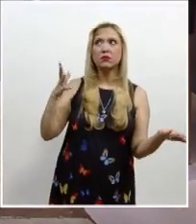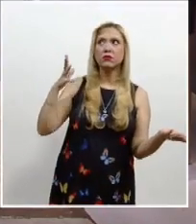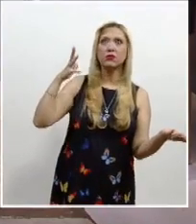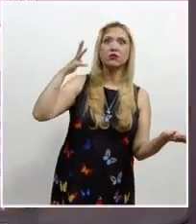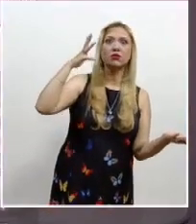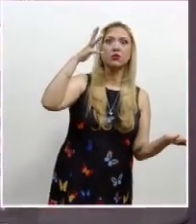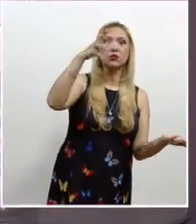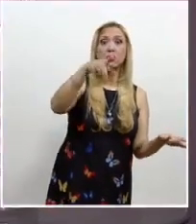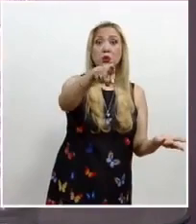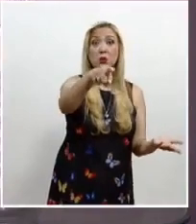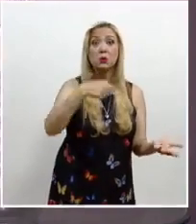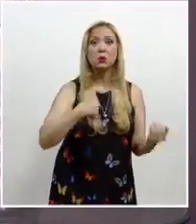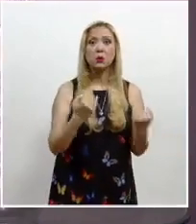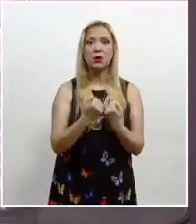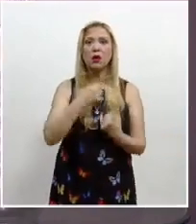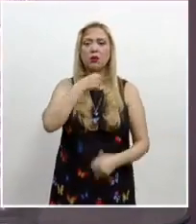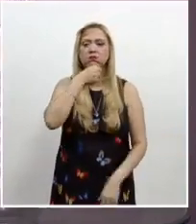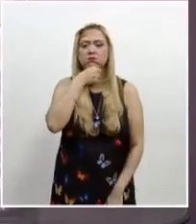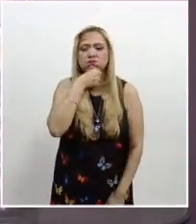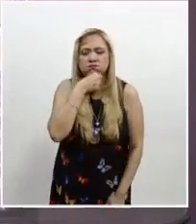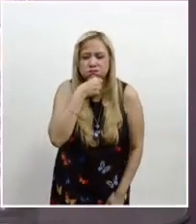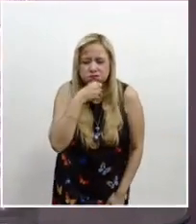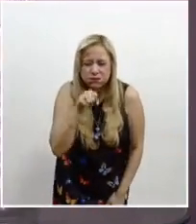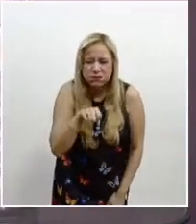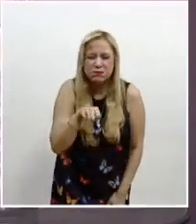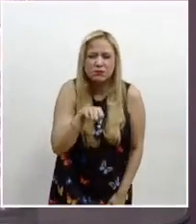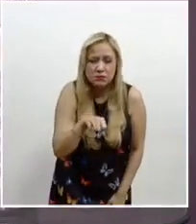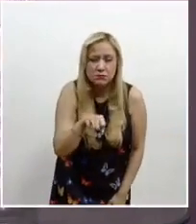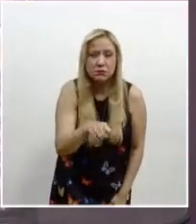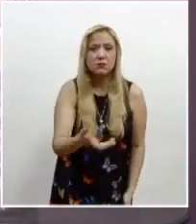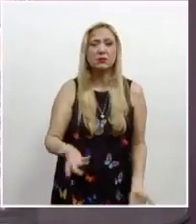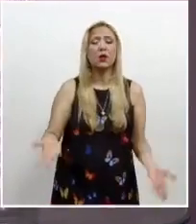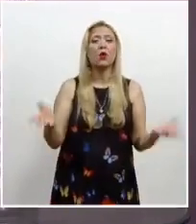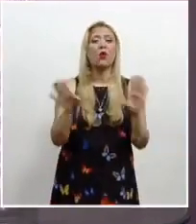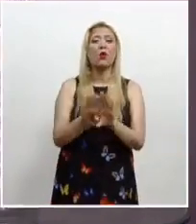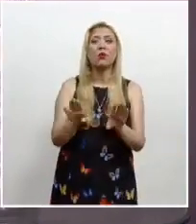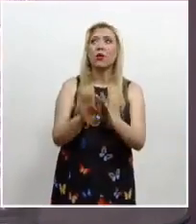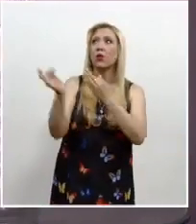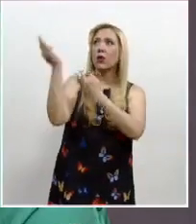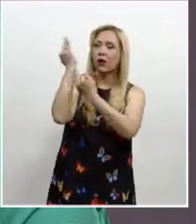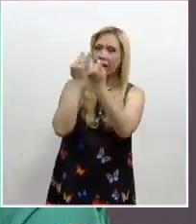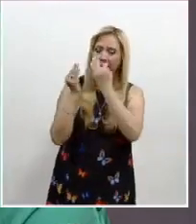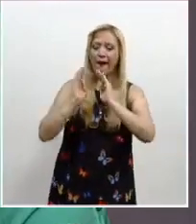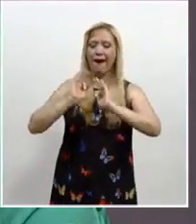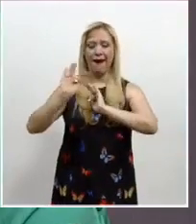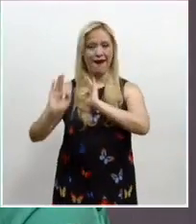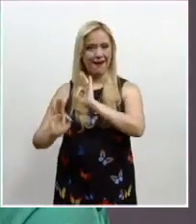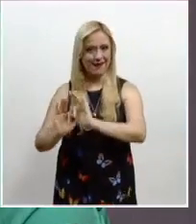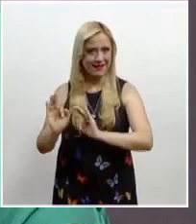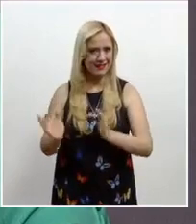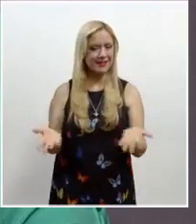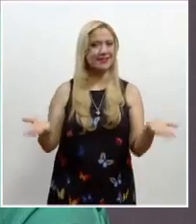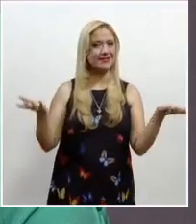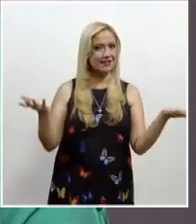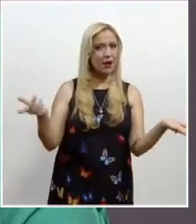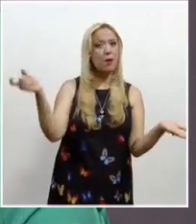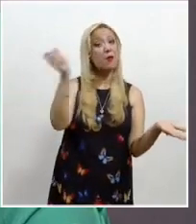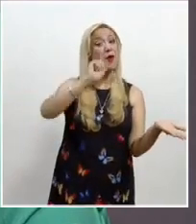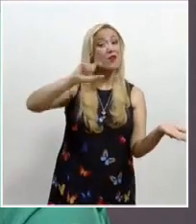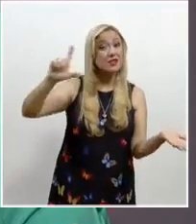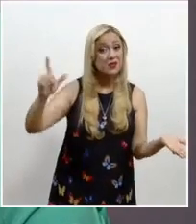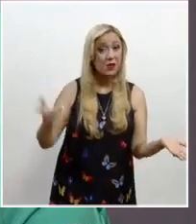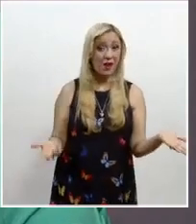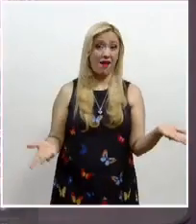para realmente, pues también tratarlos bien. Y un tema muy importante con los adultos y las adultas